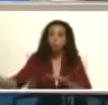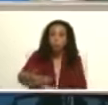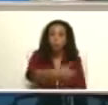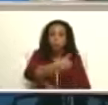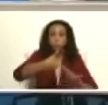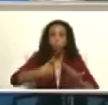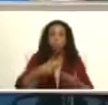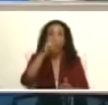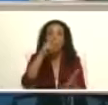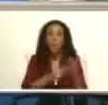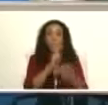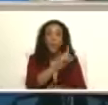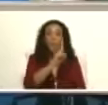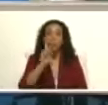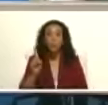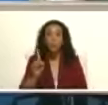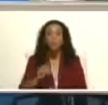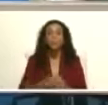2021,